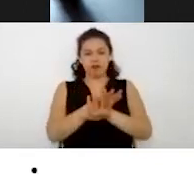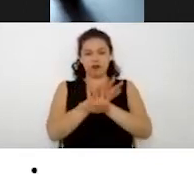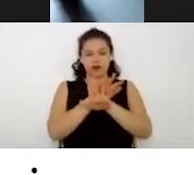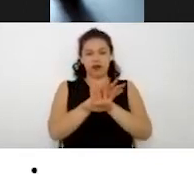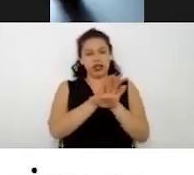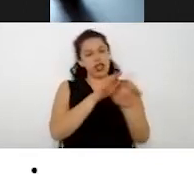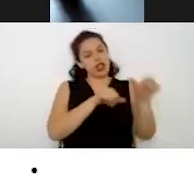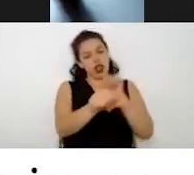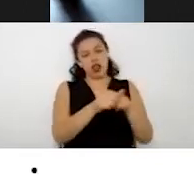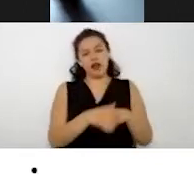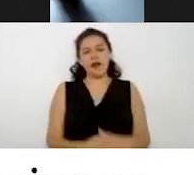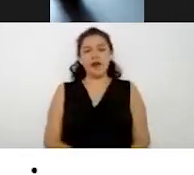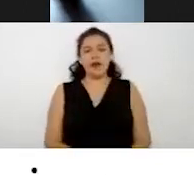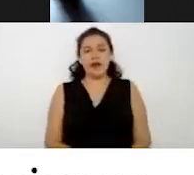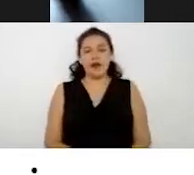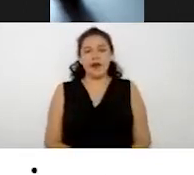que estarle dando